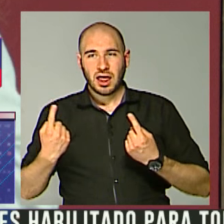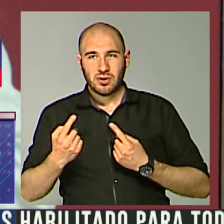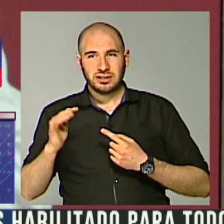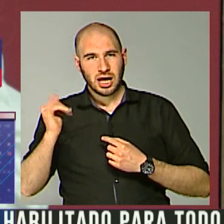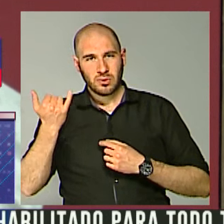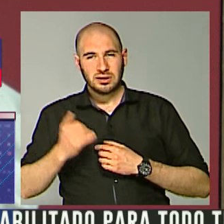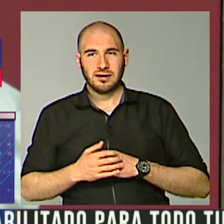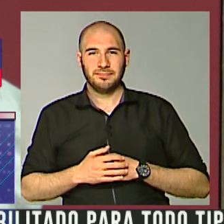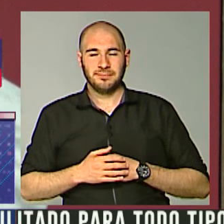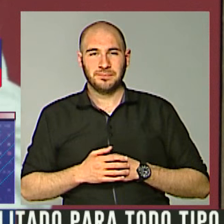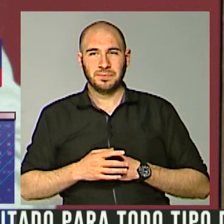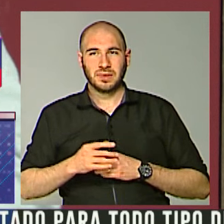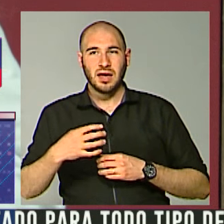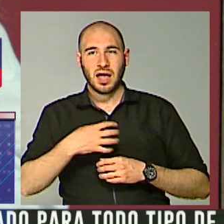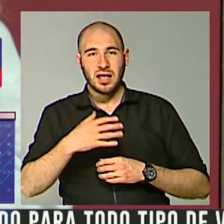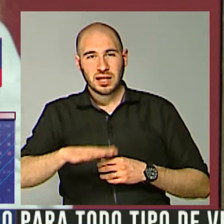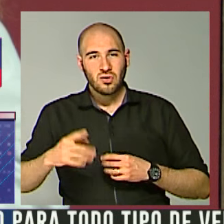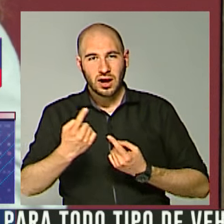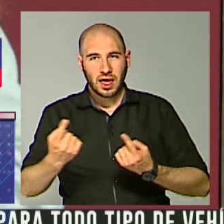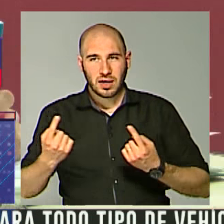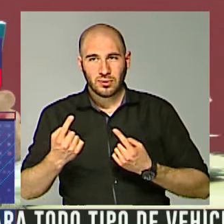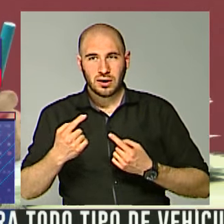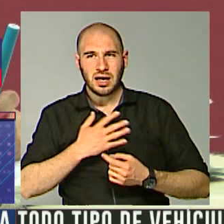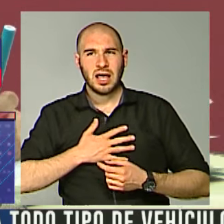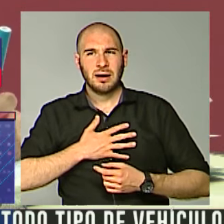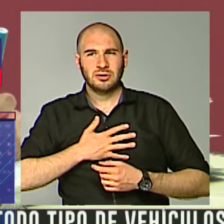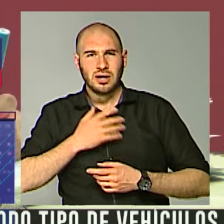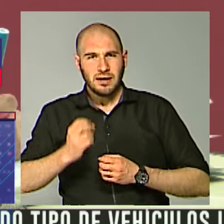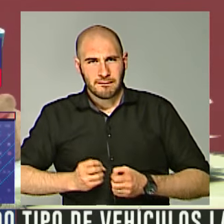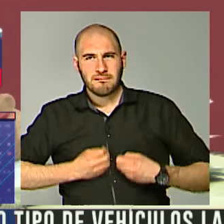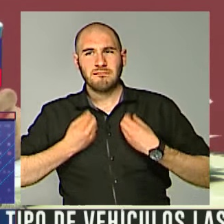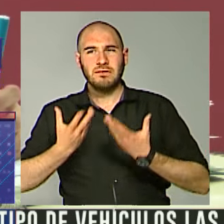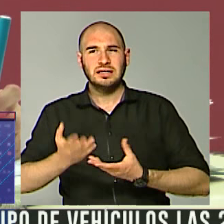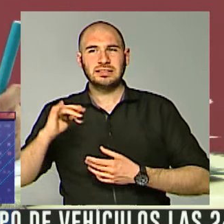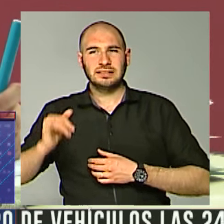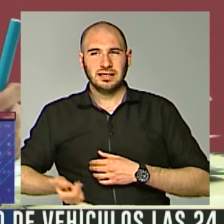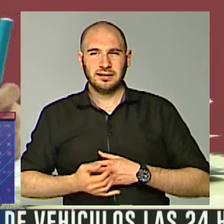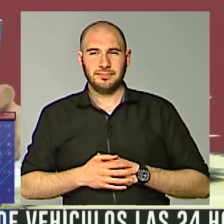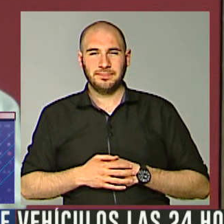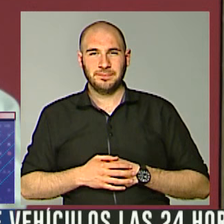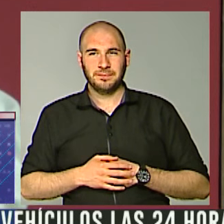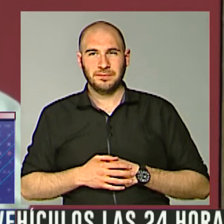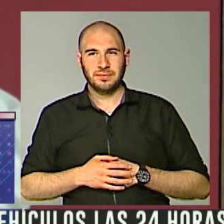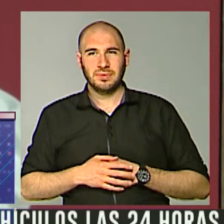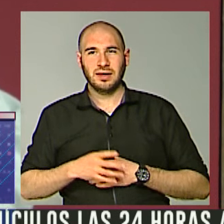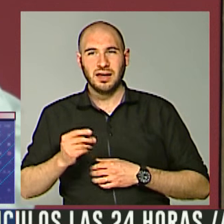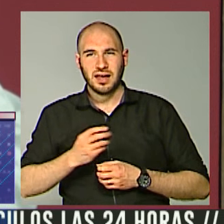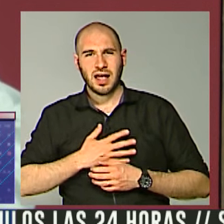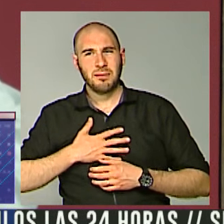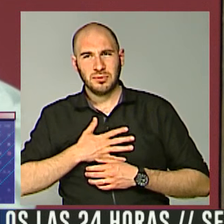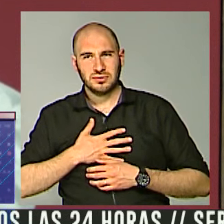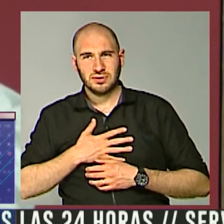que en cada niño hay una emoción que debe salir a flote y entonces con esas